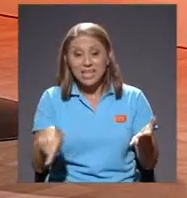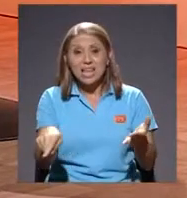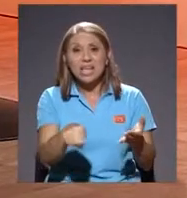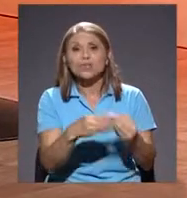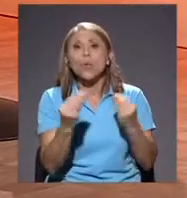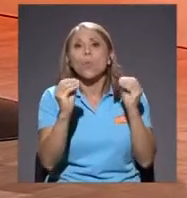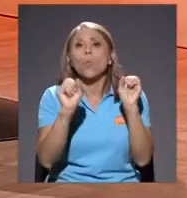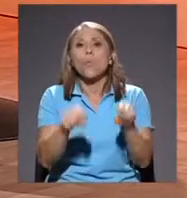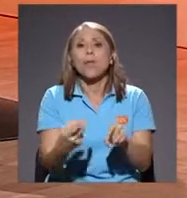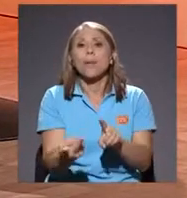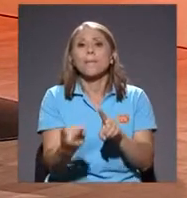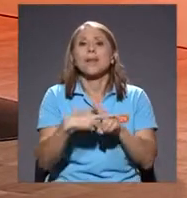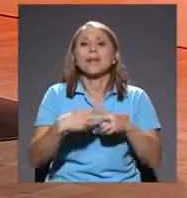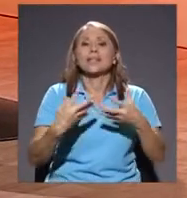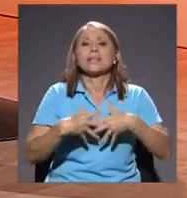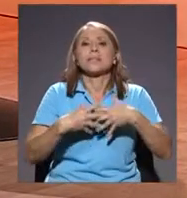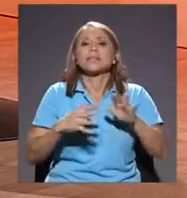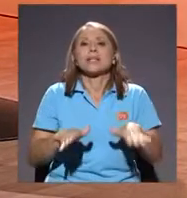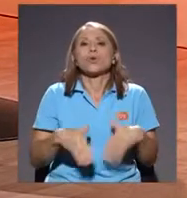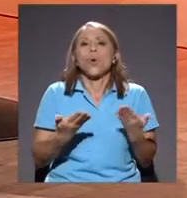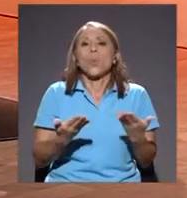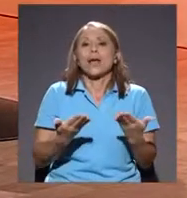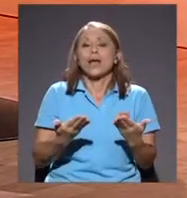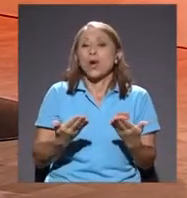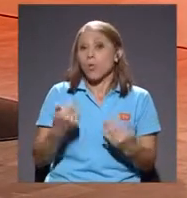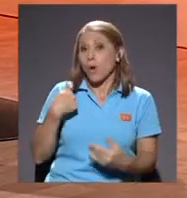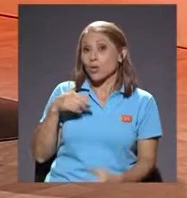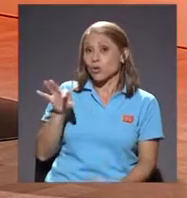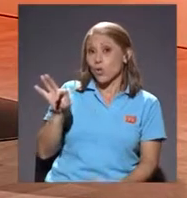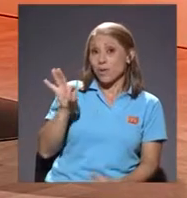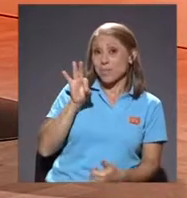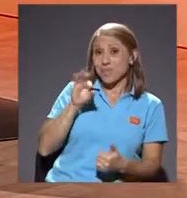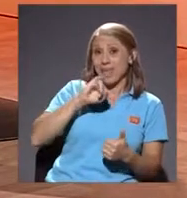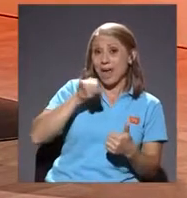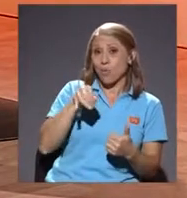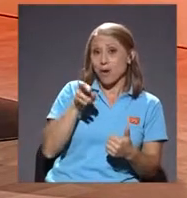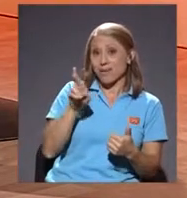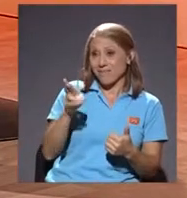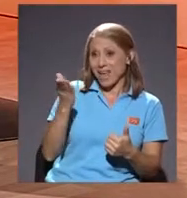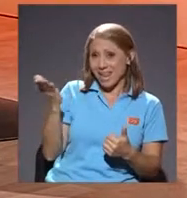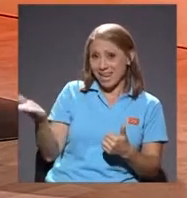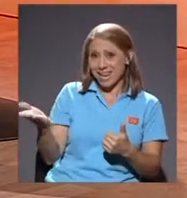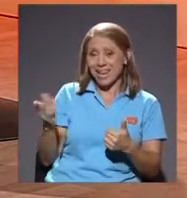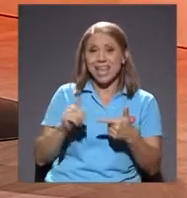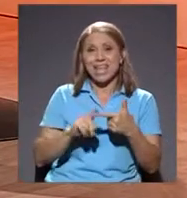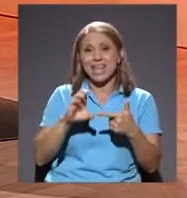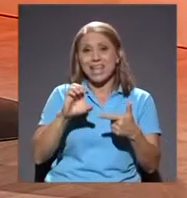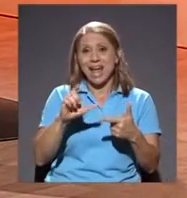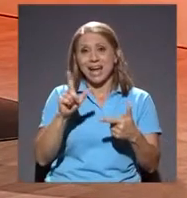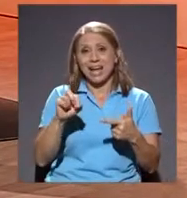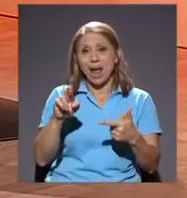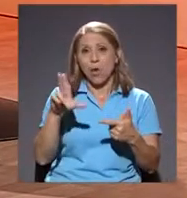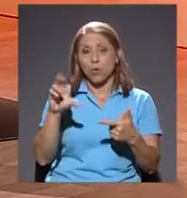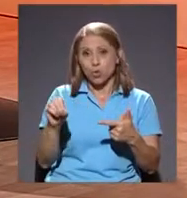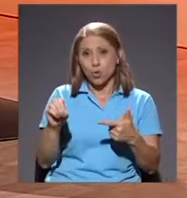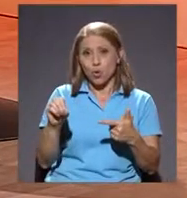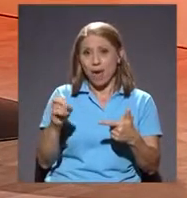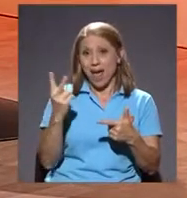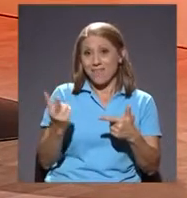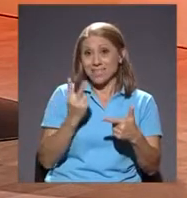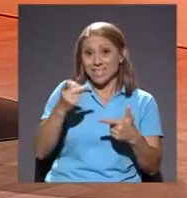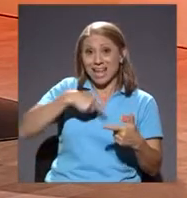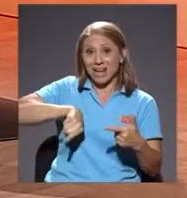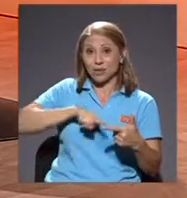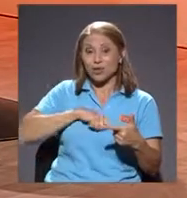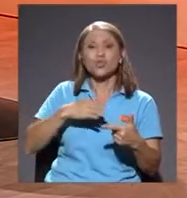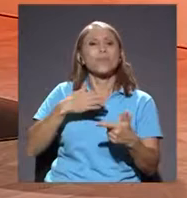empresas y mi propósito cuando invite a juan rafael ya claudio otro prestigioso economista a visitarnos era